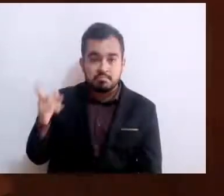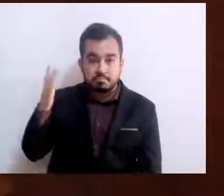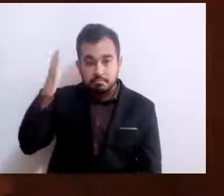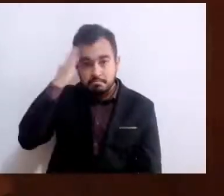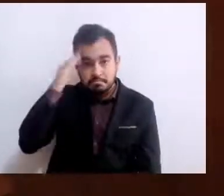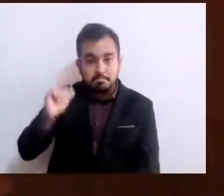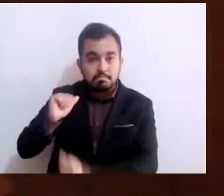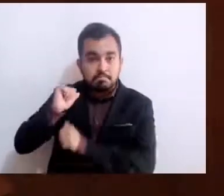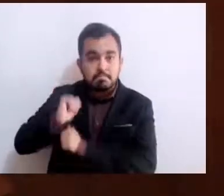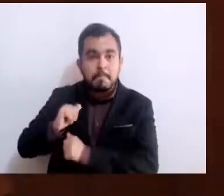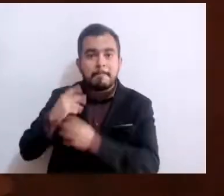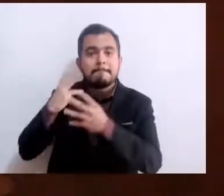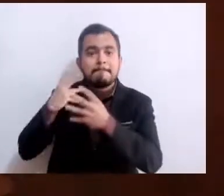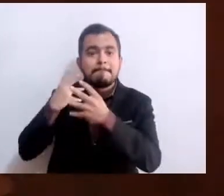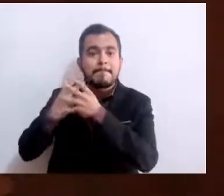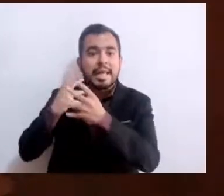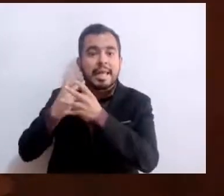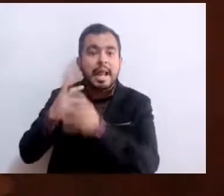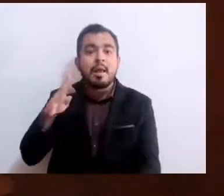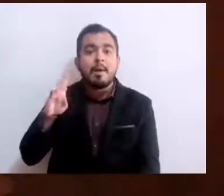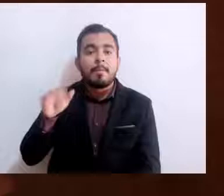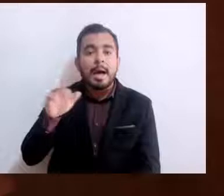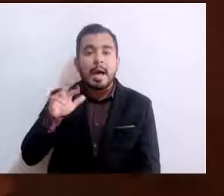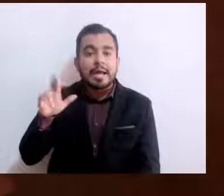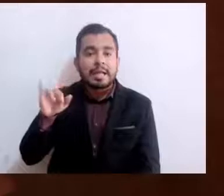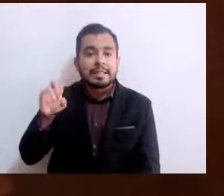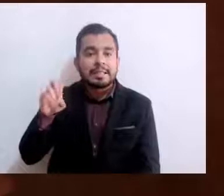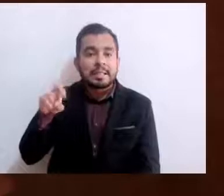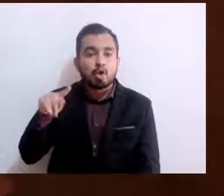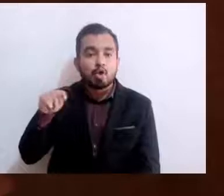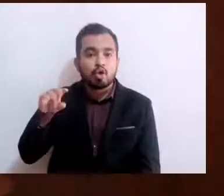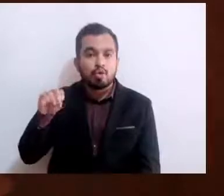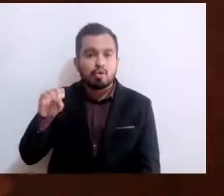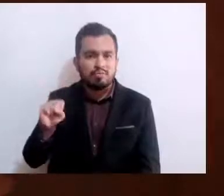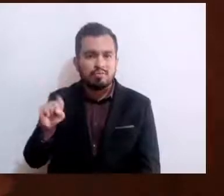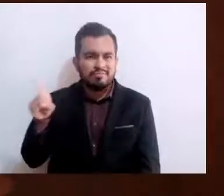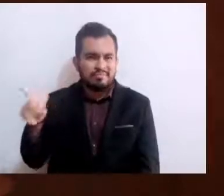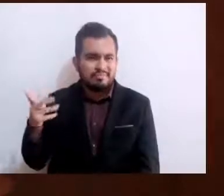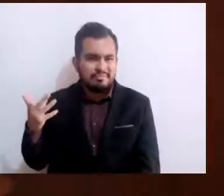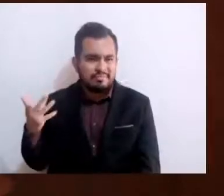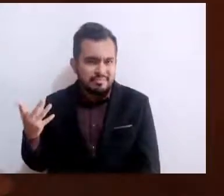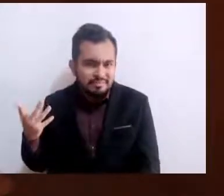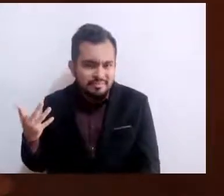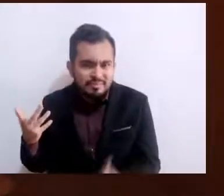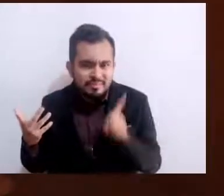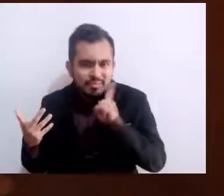de Barrientos. Alguien inhumano puede dejar morir a una mujer,